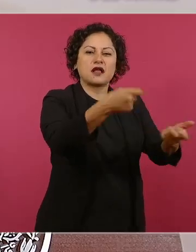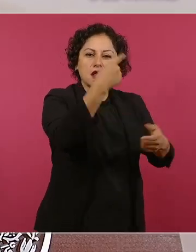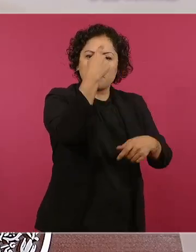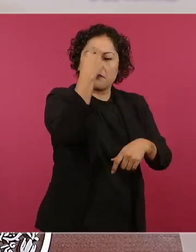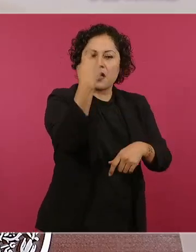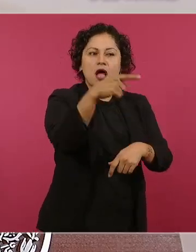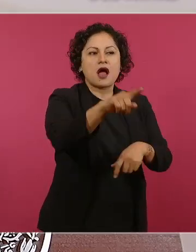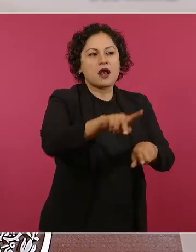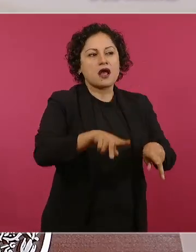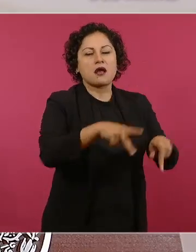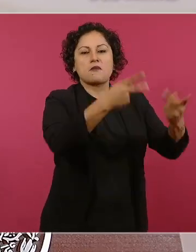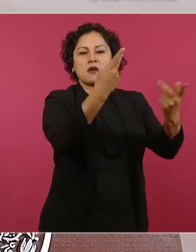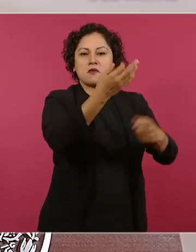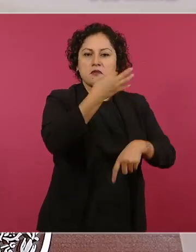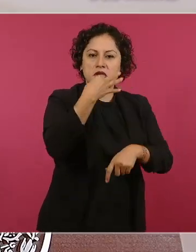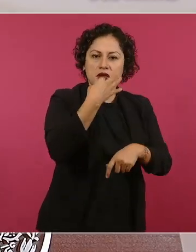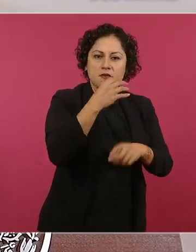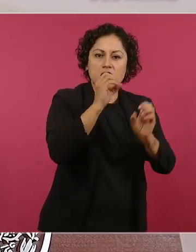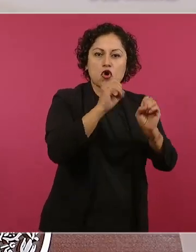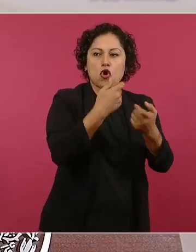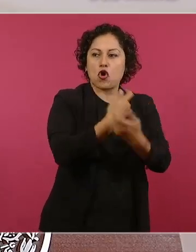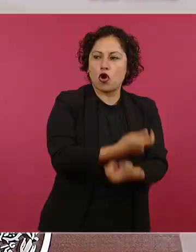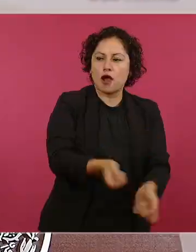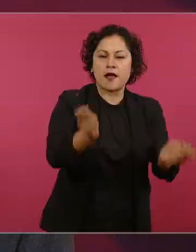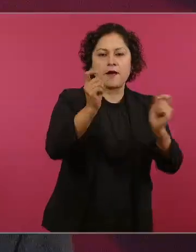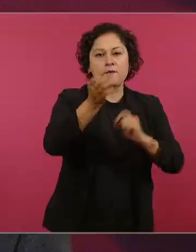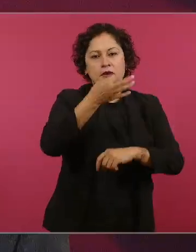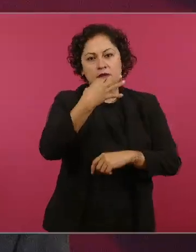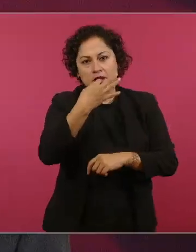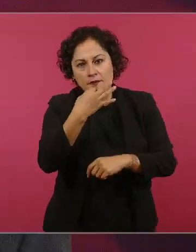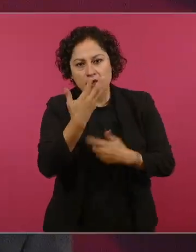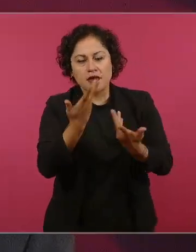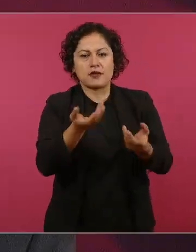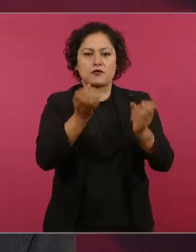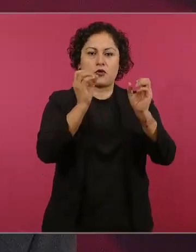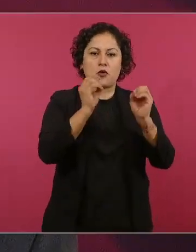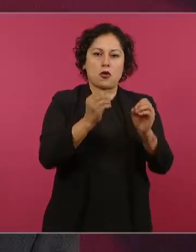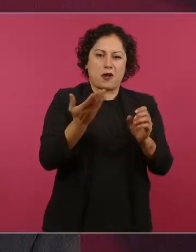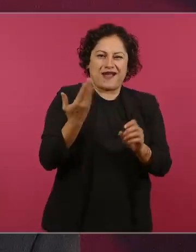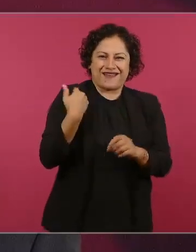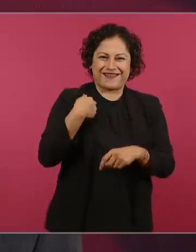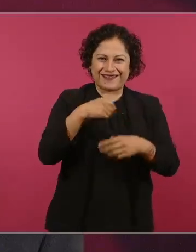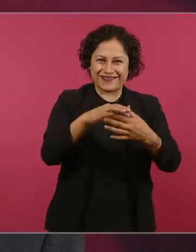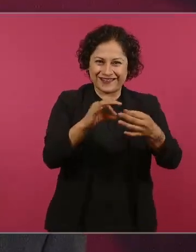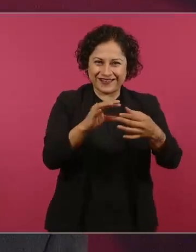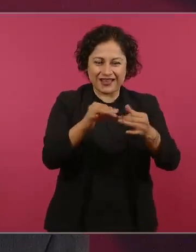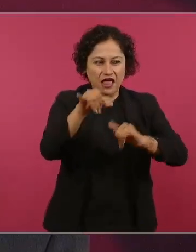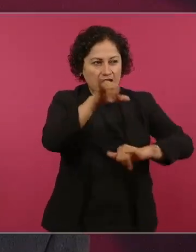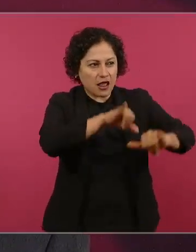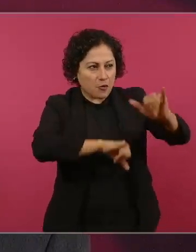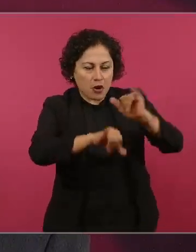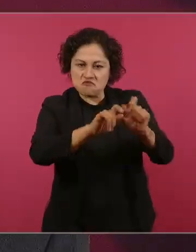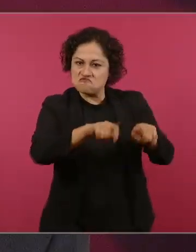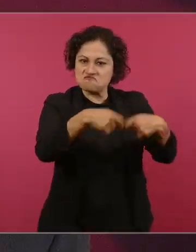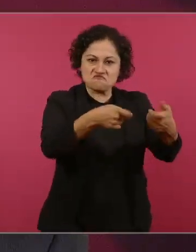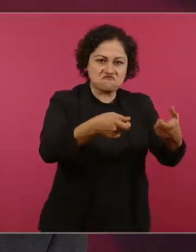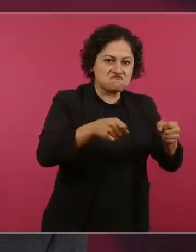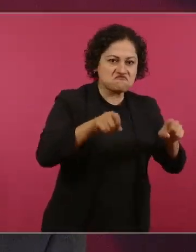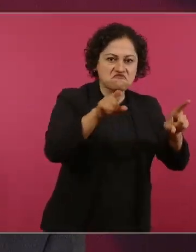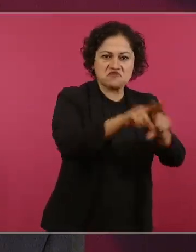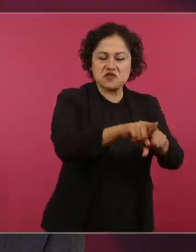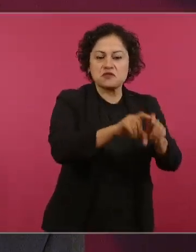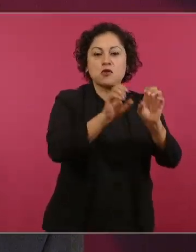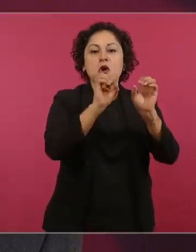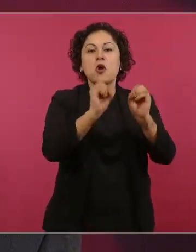la venta de los medicamentos, como decía, a otros los laboratorios, a otros la renta de